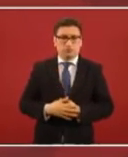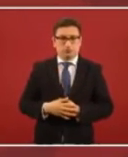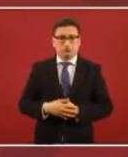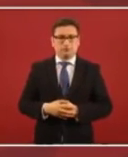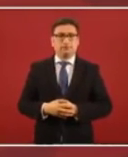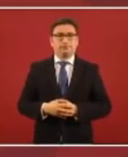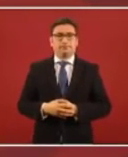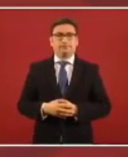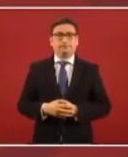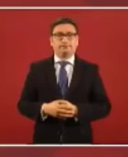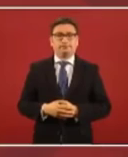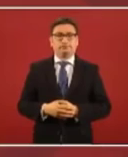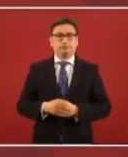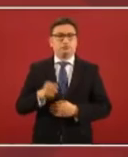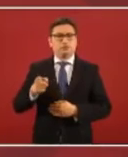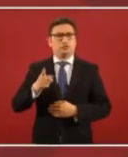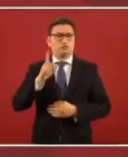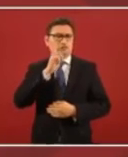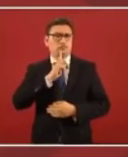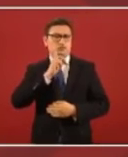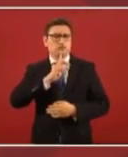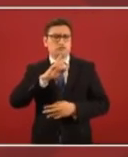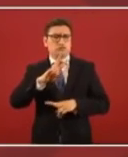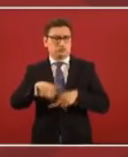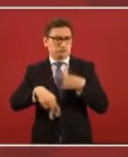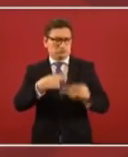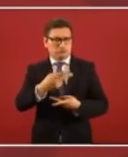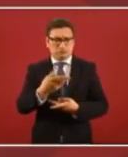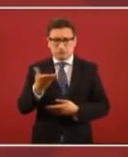fue a